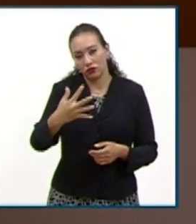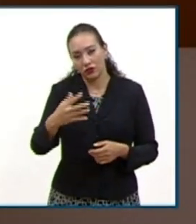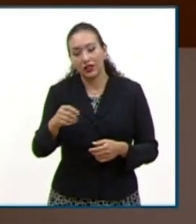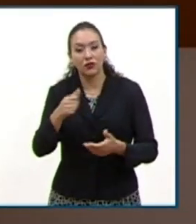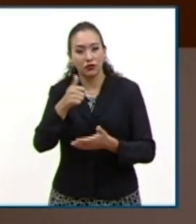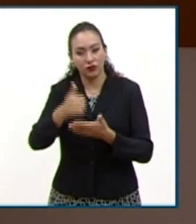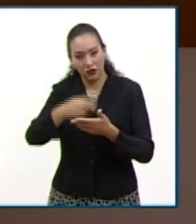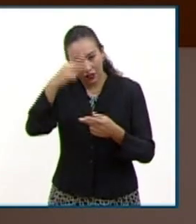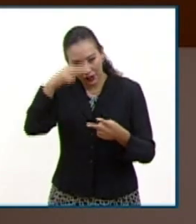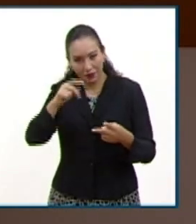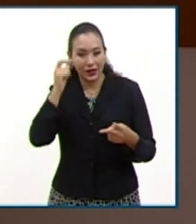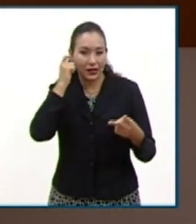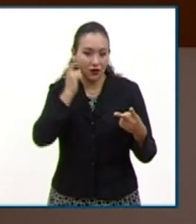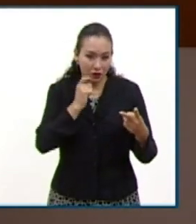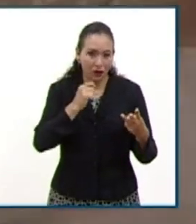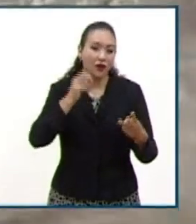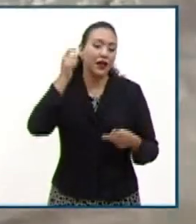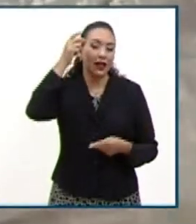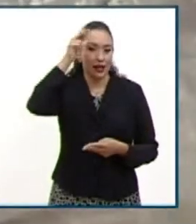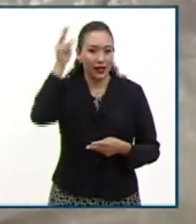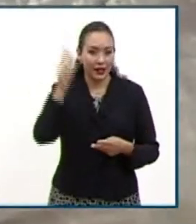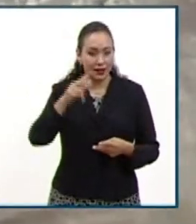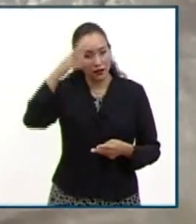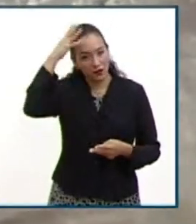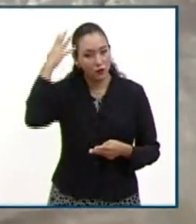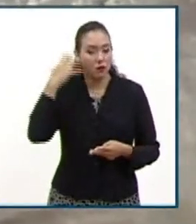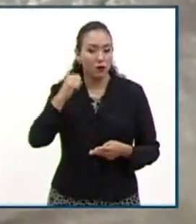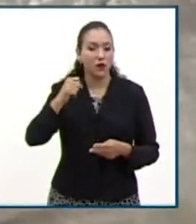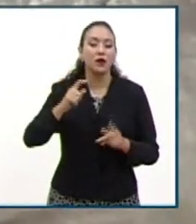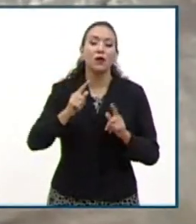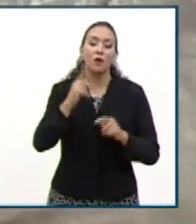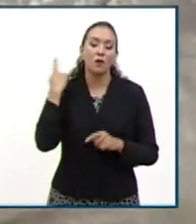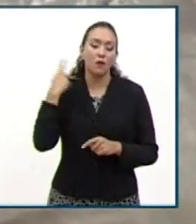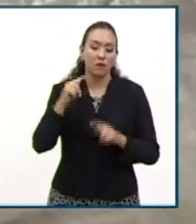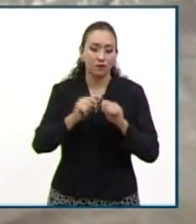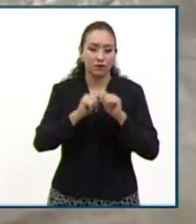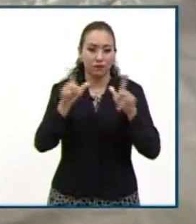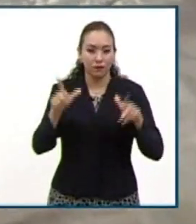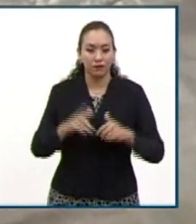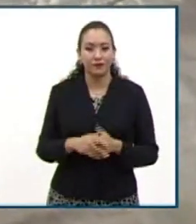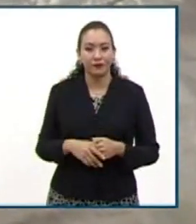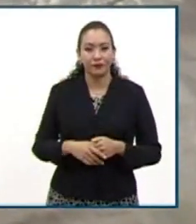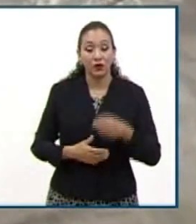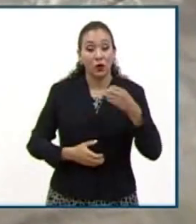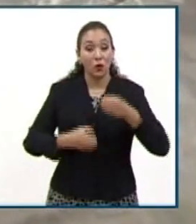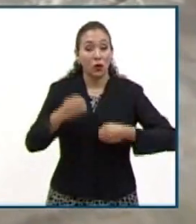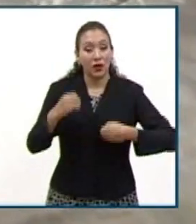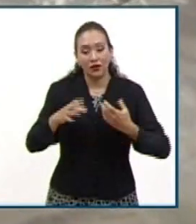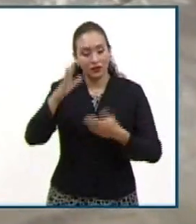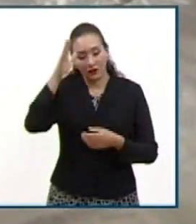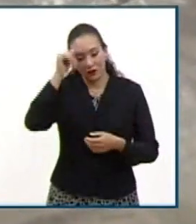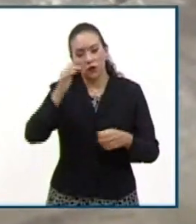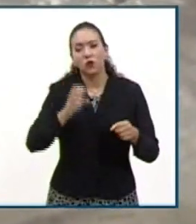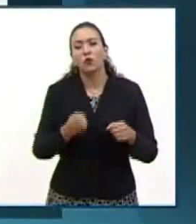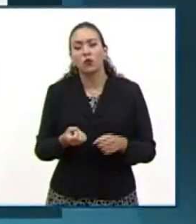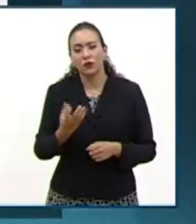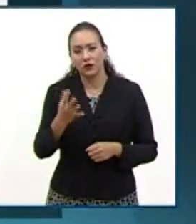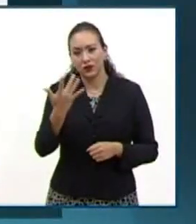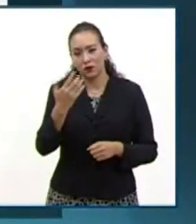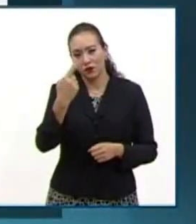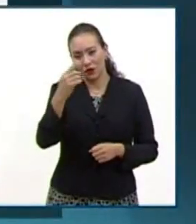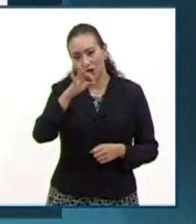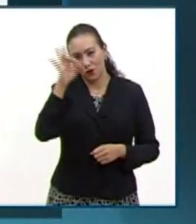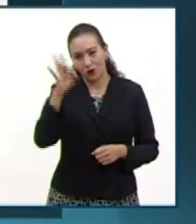de México, Guerrero, Hidalgo, Morelos, Puebla y Tlaxcala. 91 juicios de inconformidad, el 51%